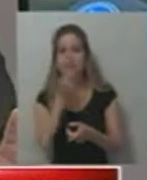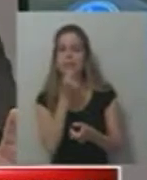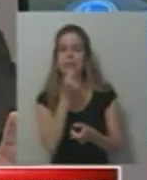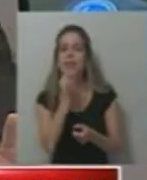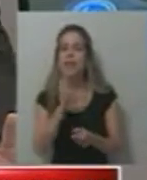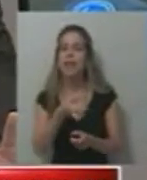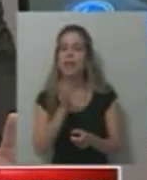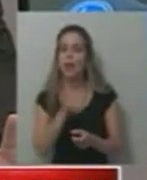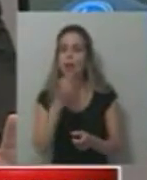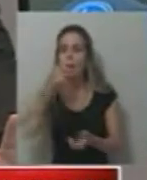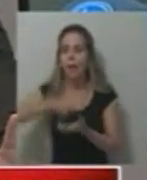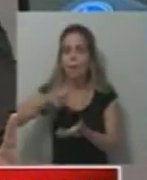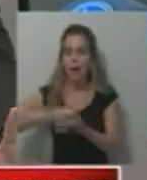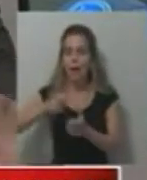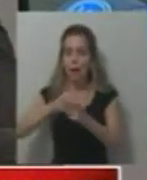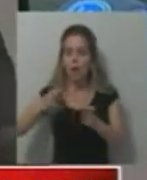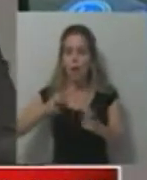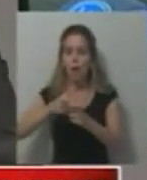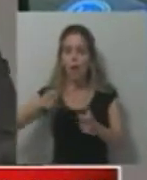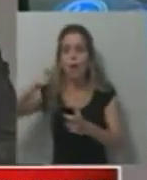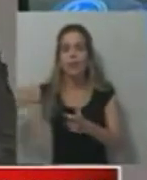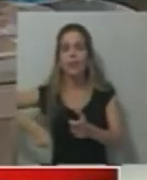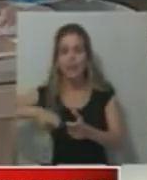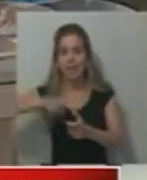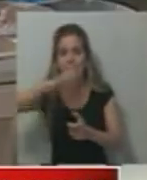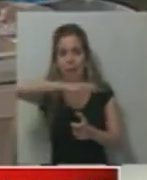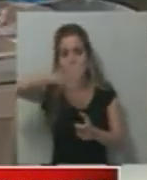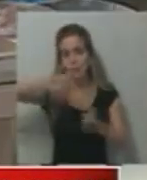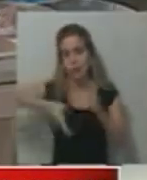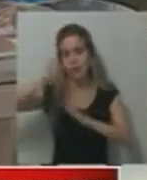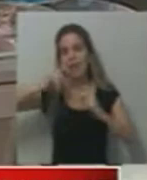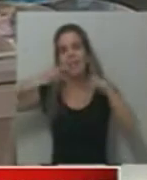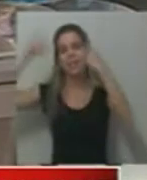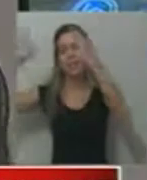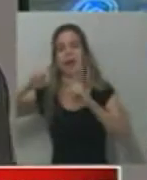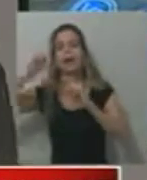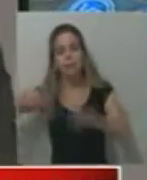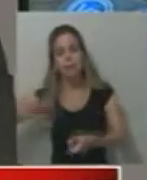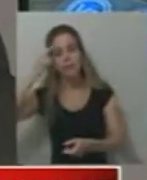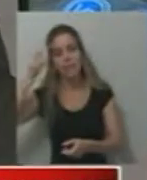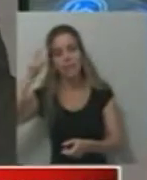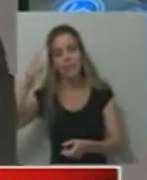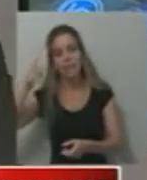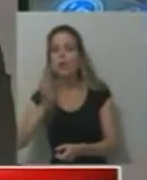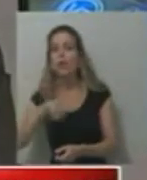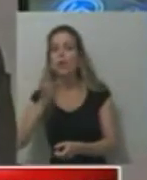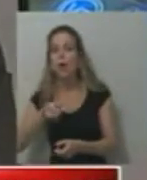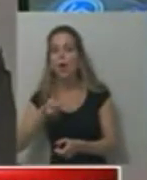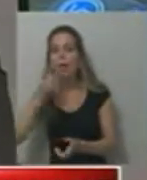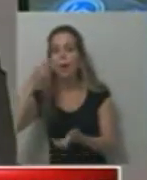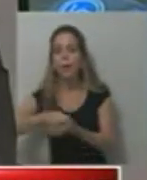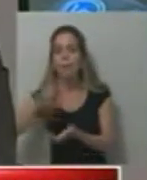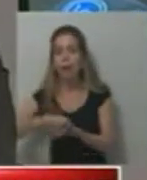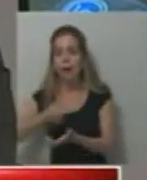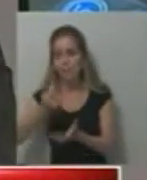dijo? Que esperar ¿a cuánto? Para que dejen de fugar. No lo dijo Kicillof. Todavía no habló Kicillof. Es una idea que tiene. ¿De qué hablamos? Para que se dejen de fugar dólares